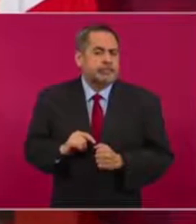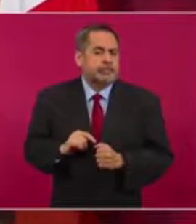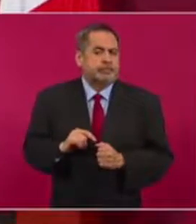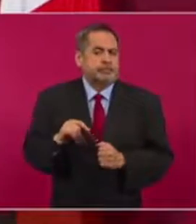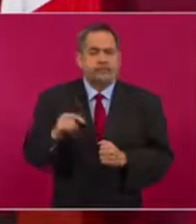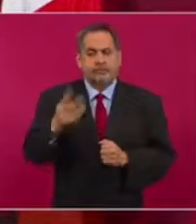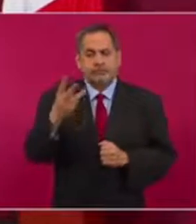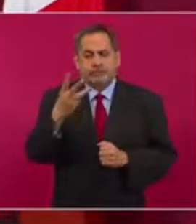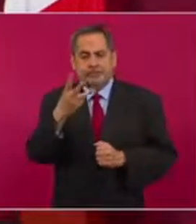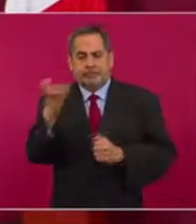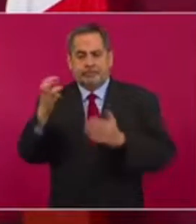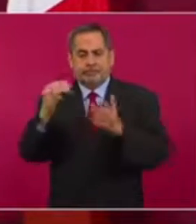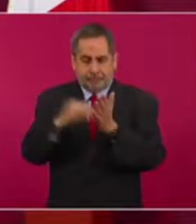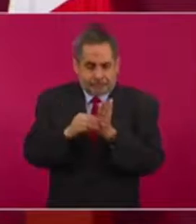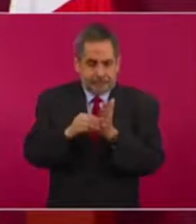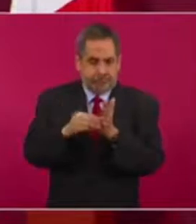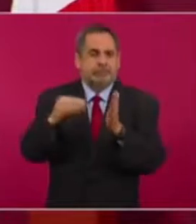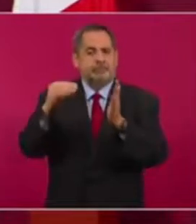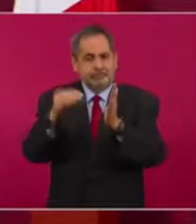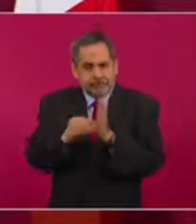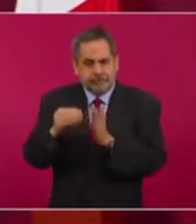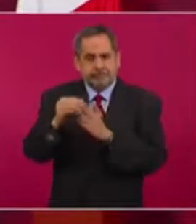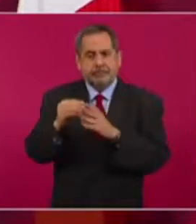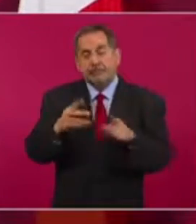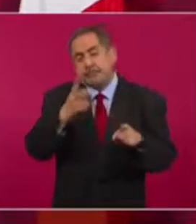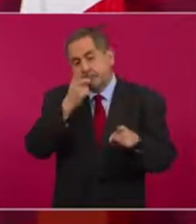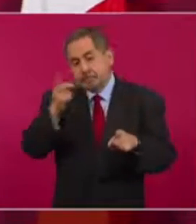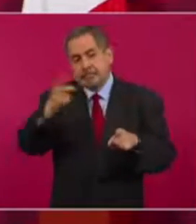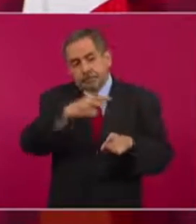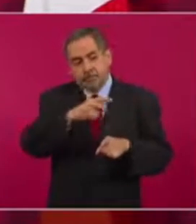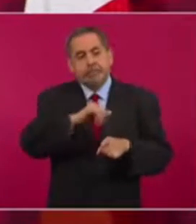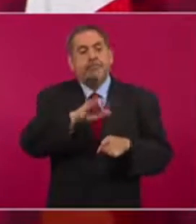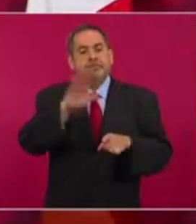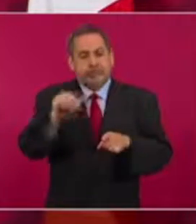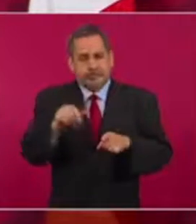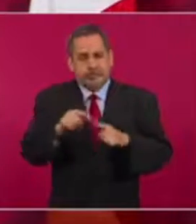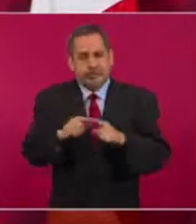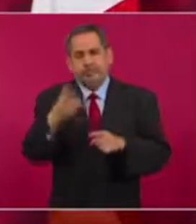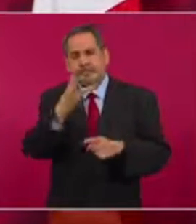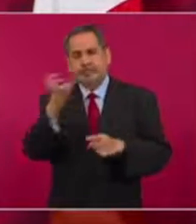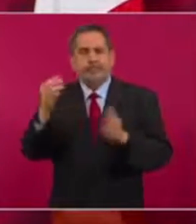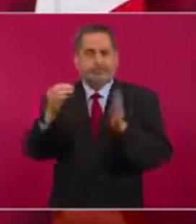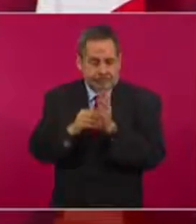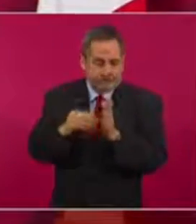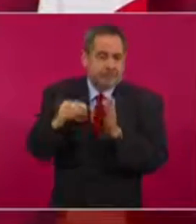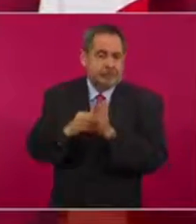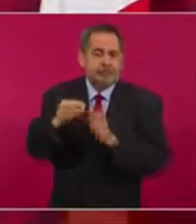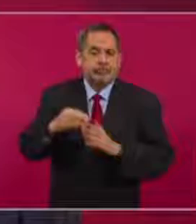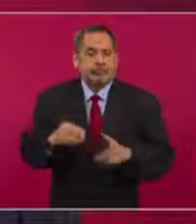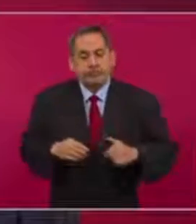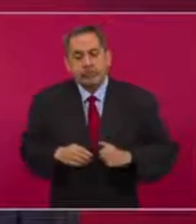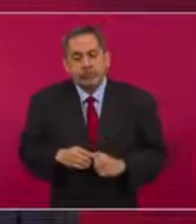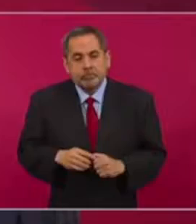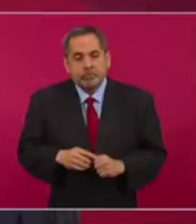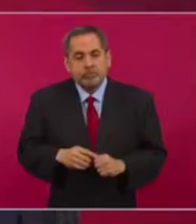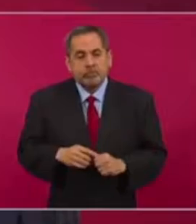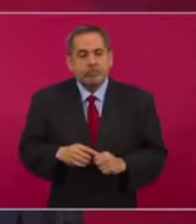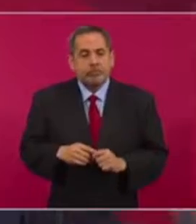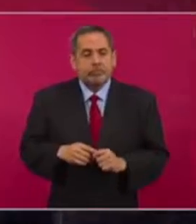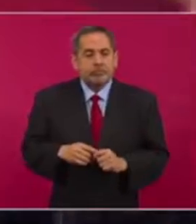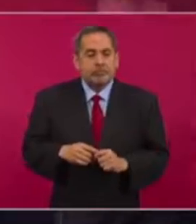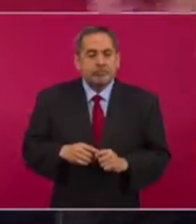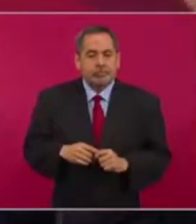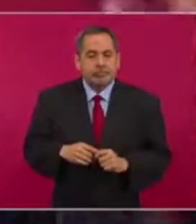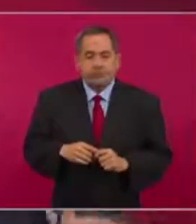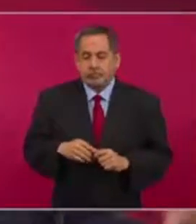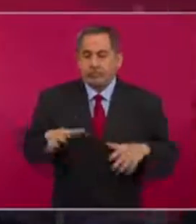en 300,000 millones. 300,000 millones. en